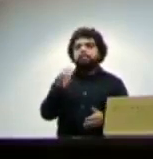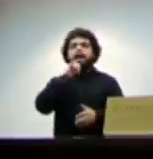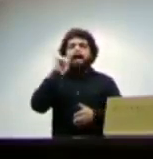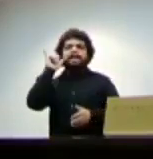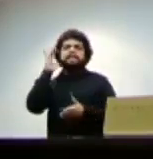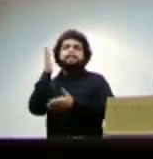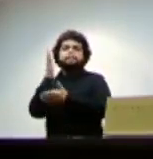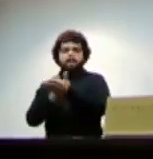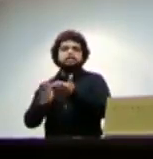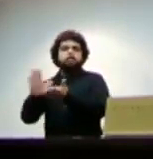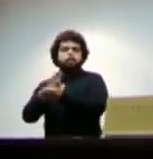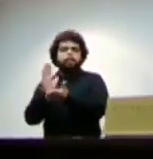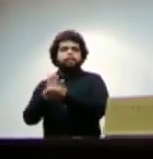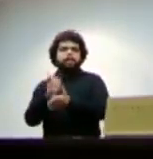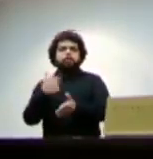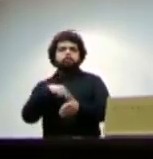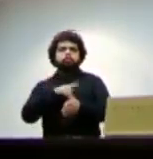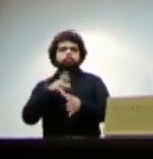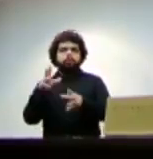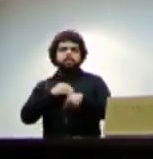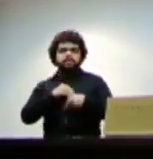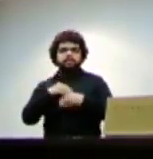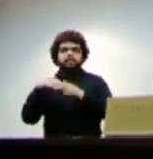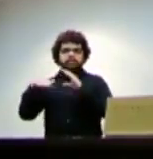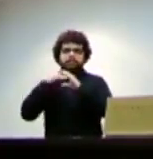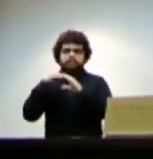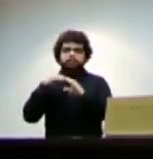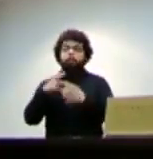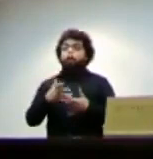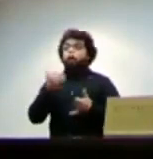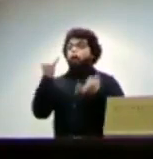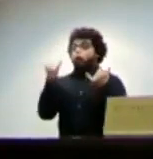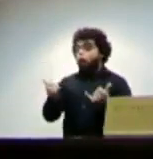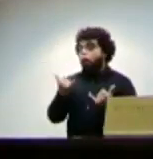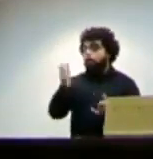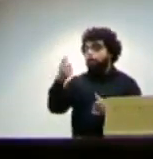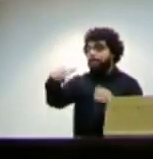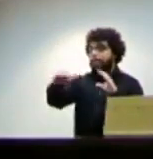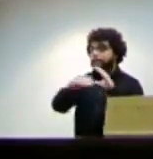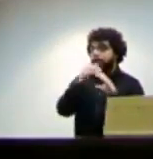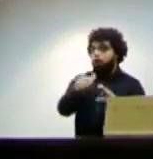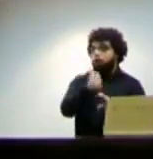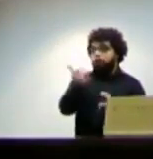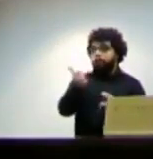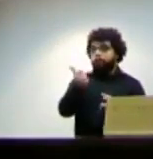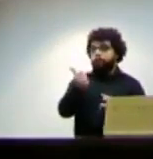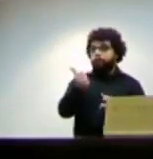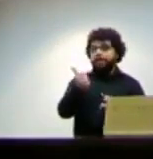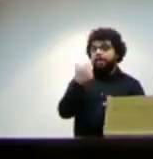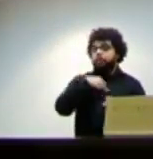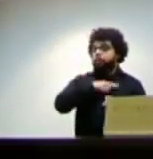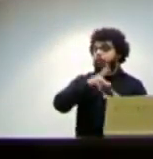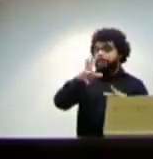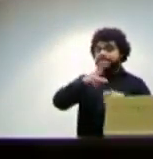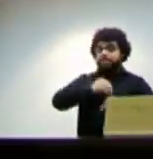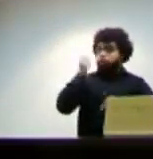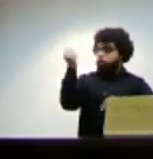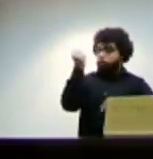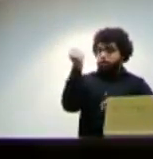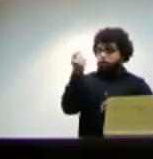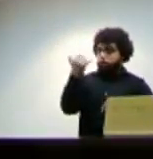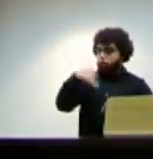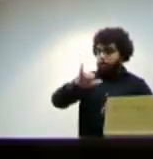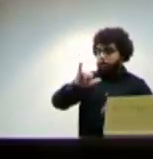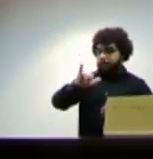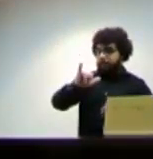esos documentos. Hoy ustedes acaban de entregar otros documentos que esta comisión no los está dando como recibidos, porque vuelvo y le digo, nos